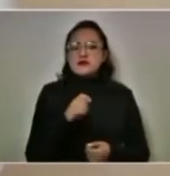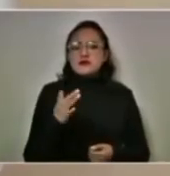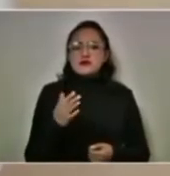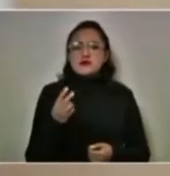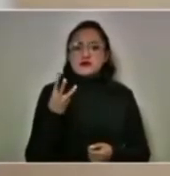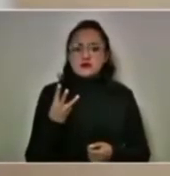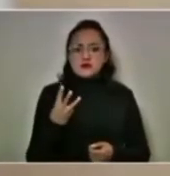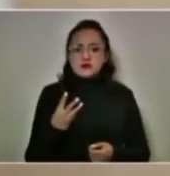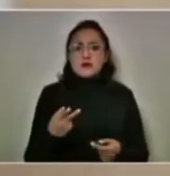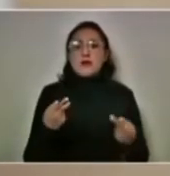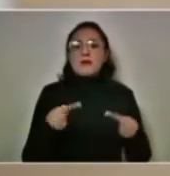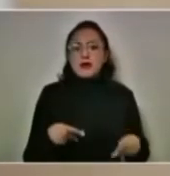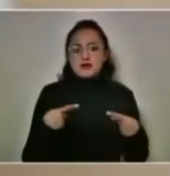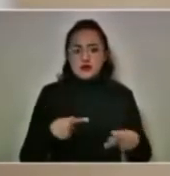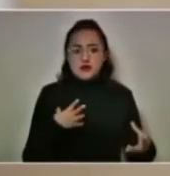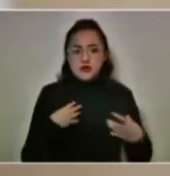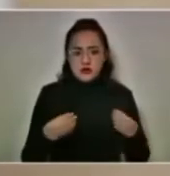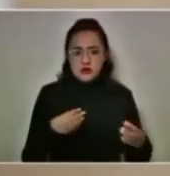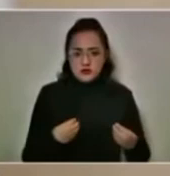153 contagiados.